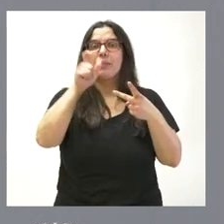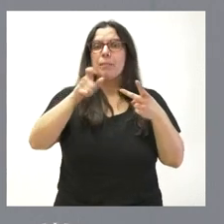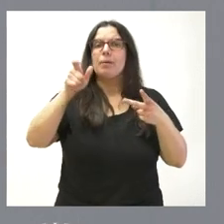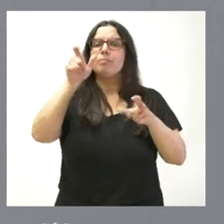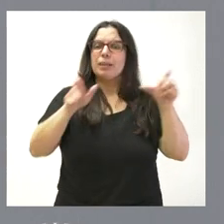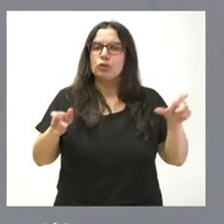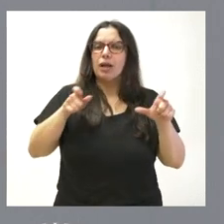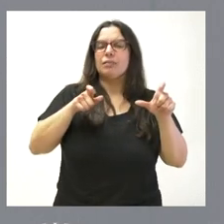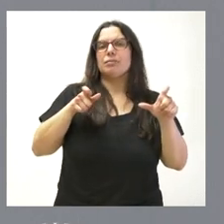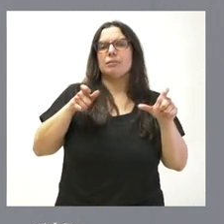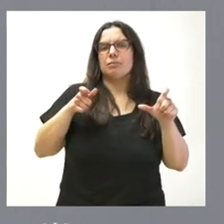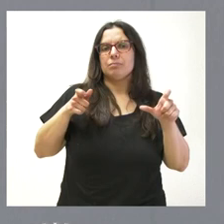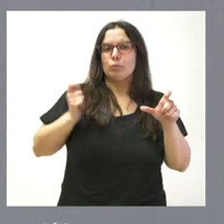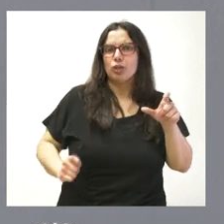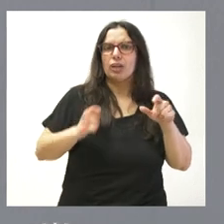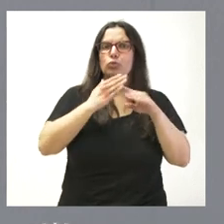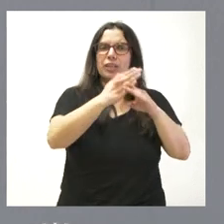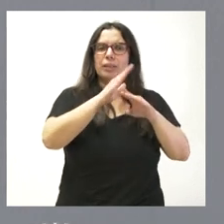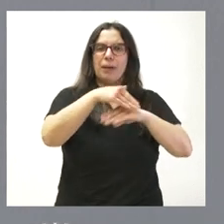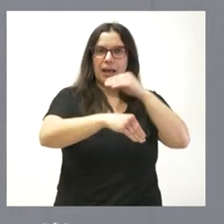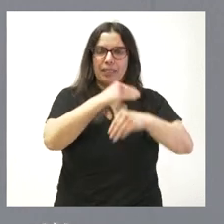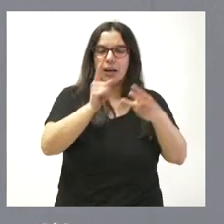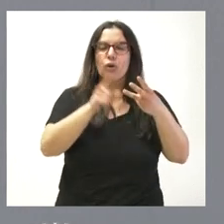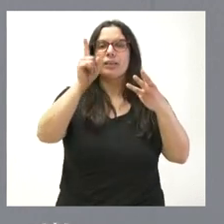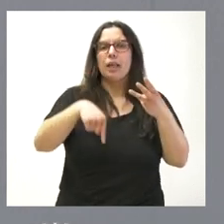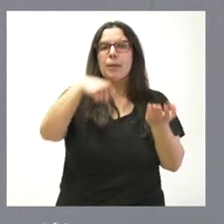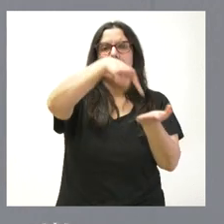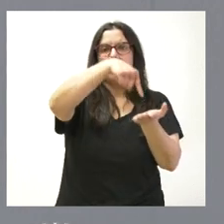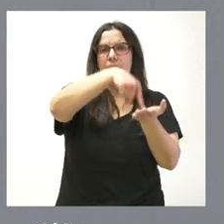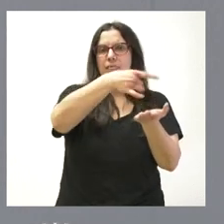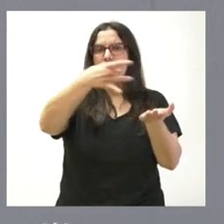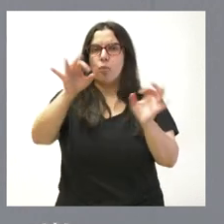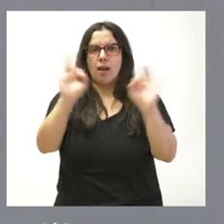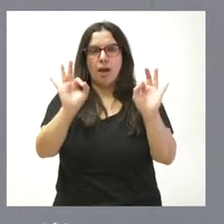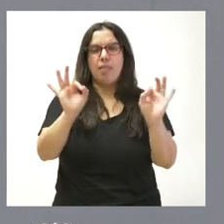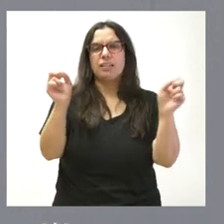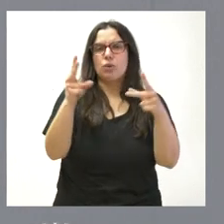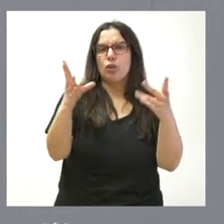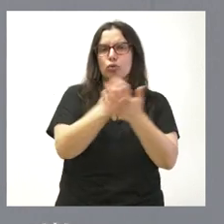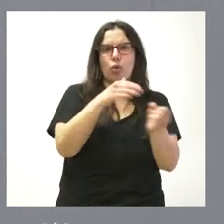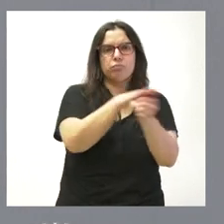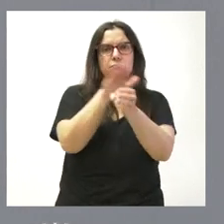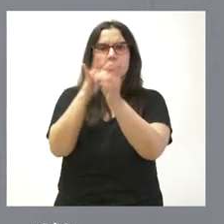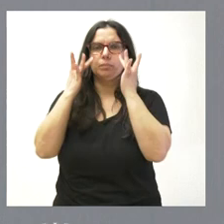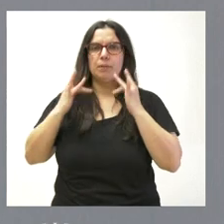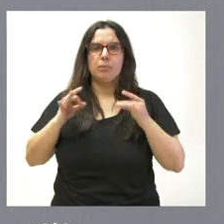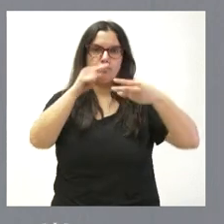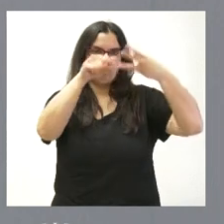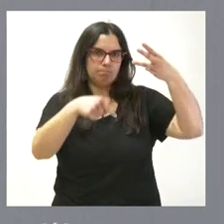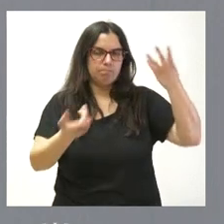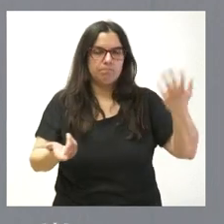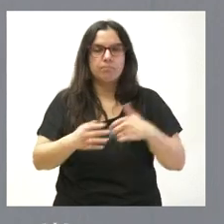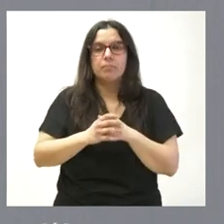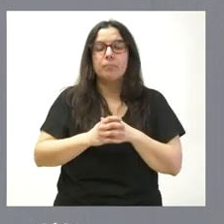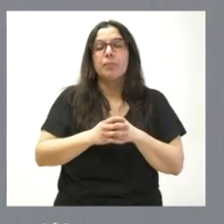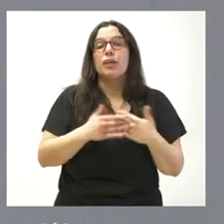para el desarrollo de los mismos y estar al corriente de sus obligaciones tributarias y de la seguridad social entre otras cuestiones en cuanto a